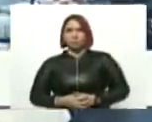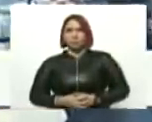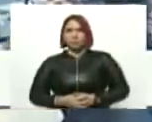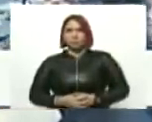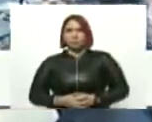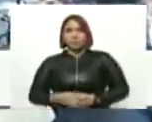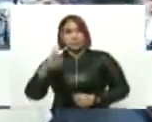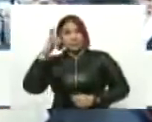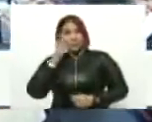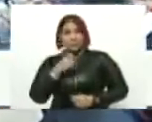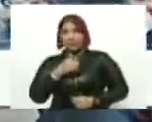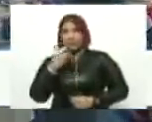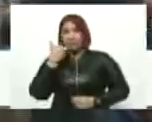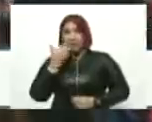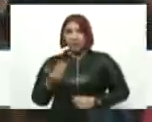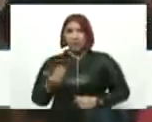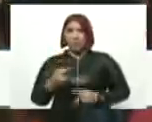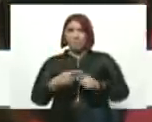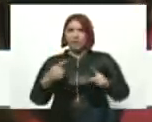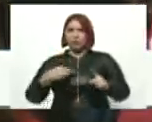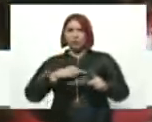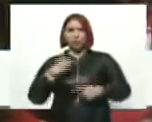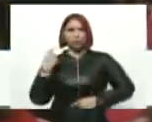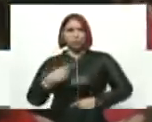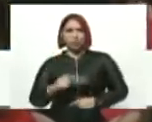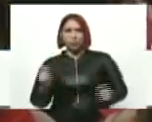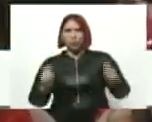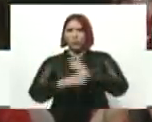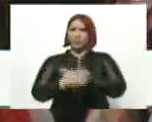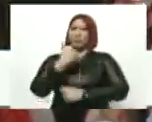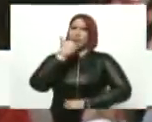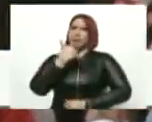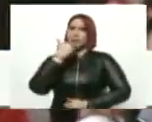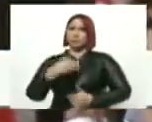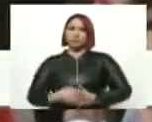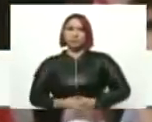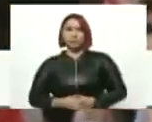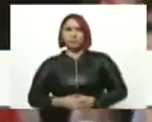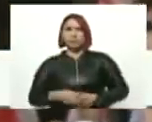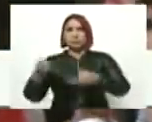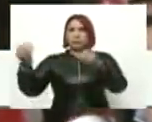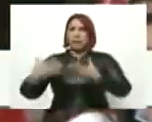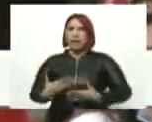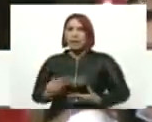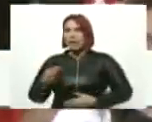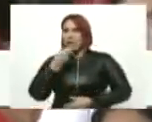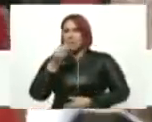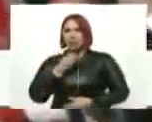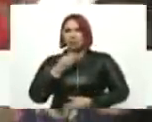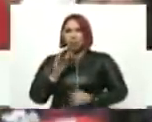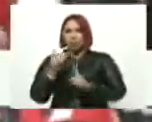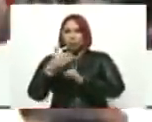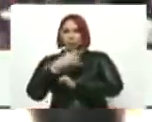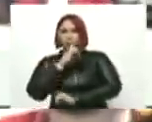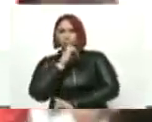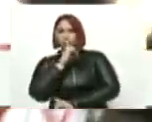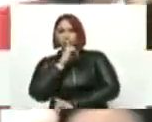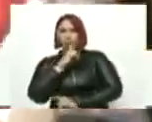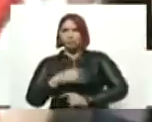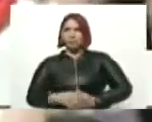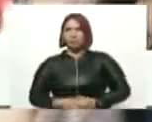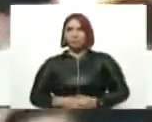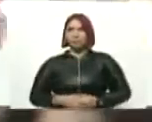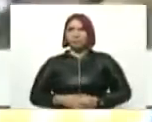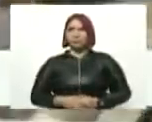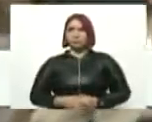Suena feo decirlo, pero tuvimos que convertirnos casi que traer alimentos escondidos aquí a esta